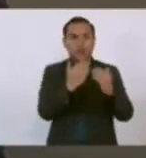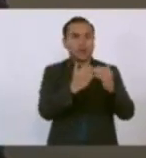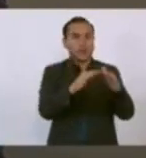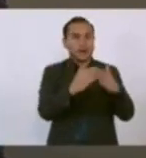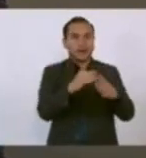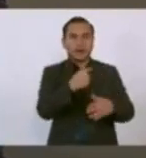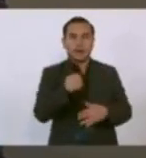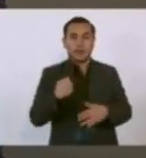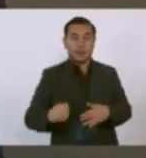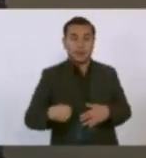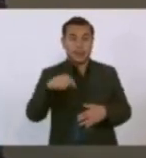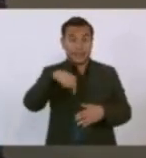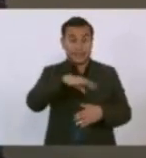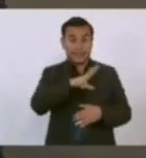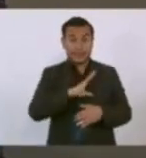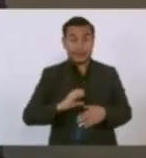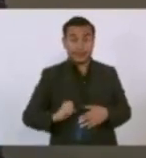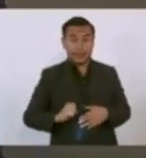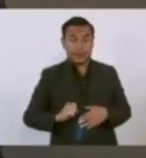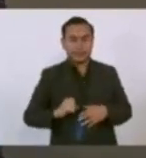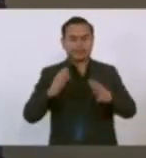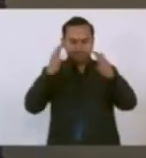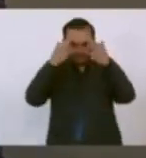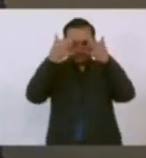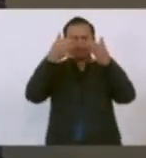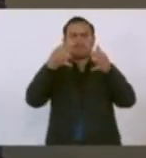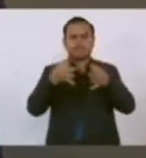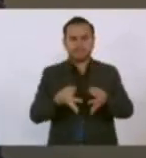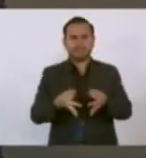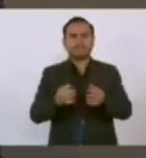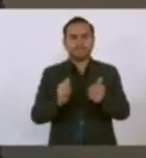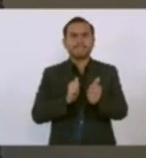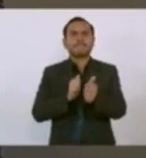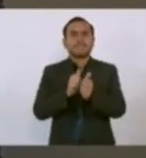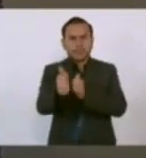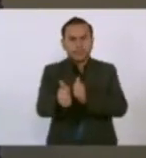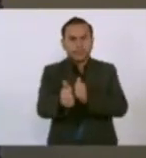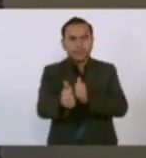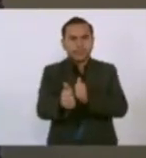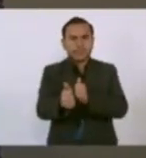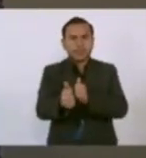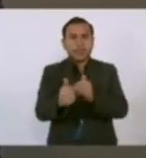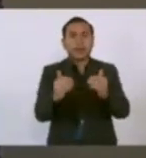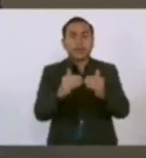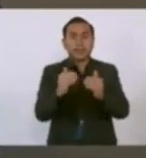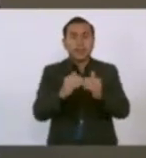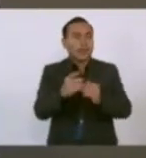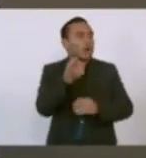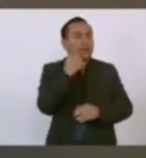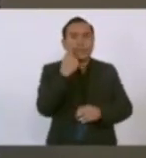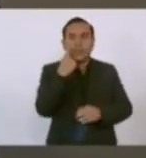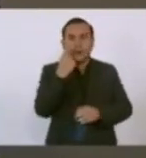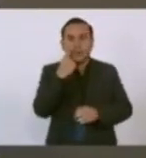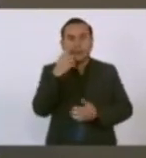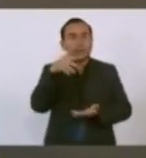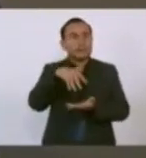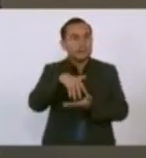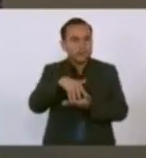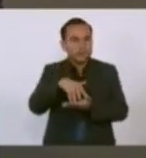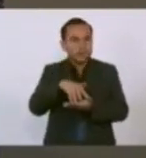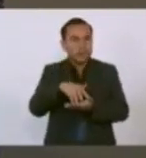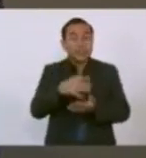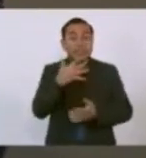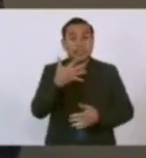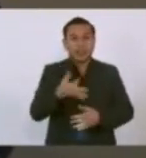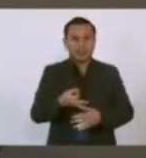uno de los países que ha tomado las decisiones con más anticipación y las más agresivas en todo el mundo. Yo sé que parece raro